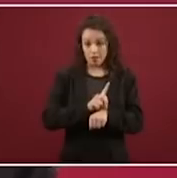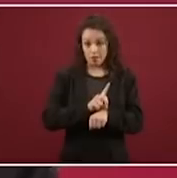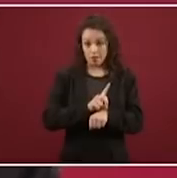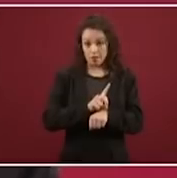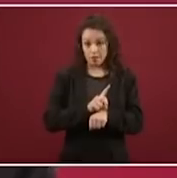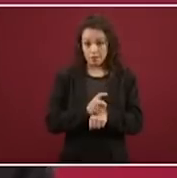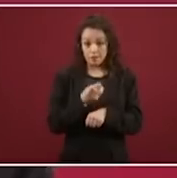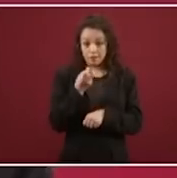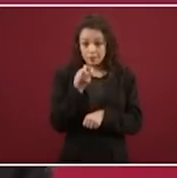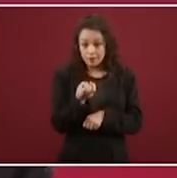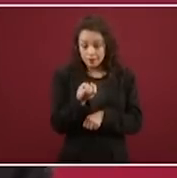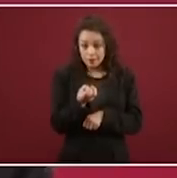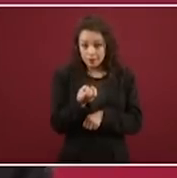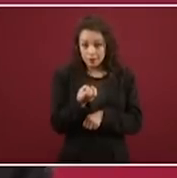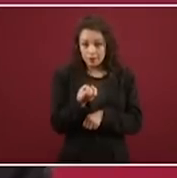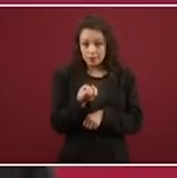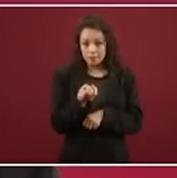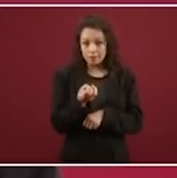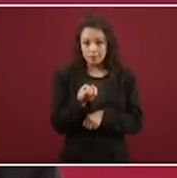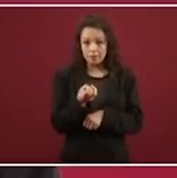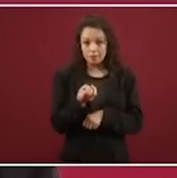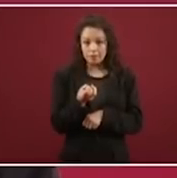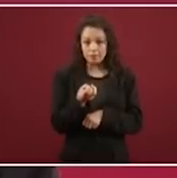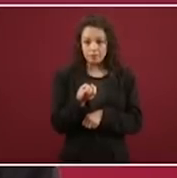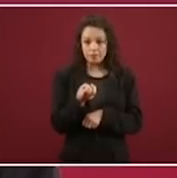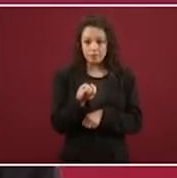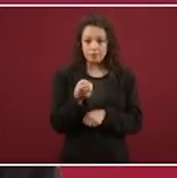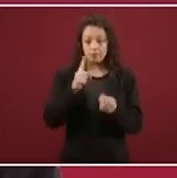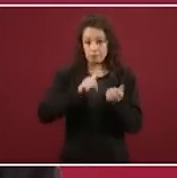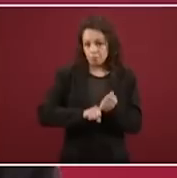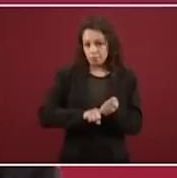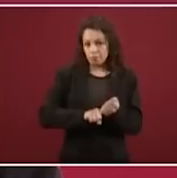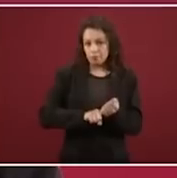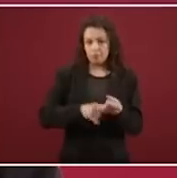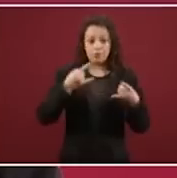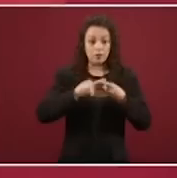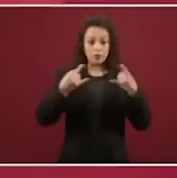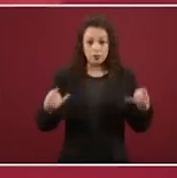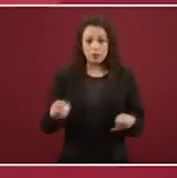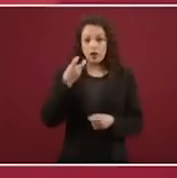el día en que se conmemore una fecha histórica.